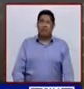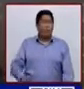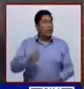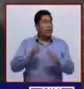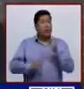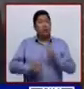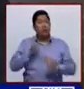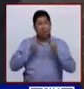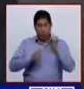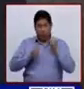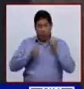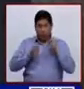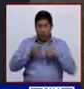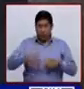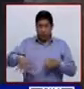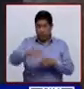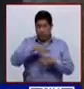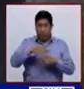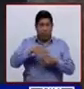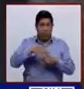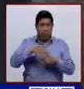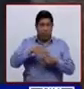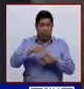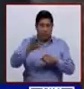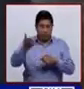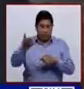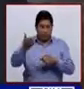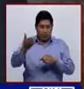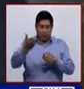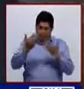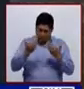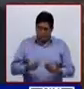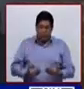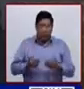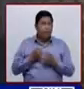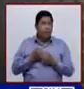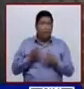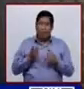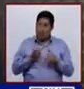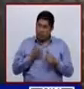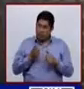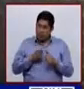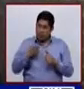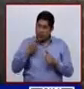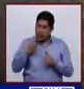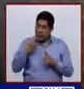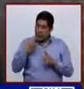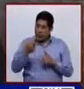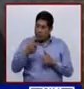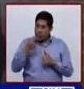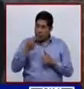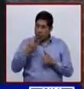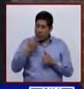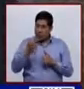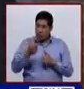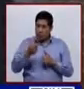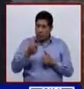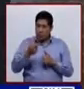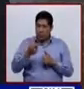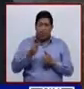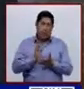¿Cuál va a ser la posición de Creemos en el presente? En la presente sesión. Primero hay que decirles que nuestra bancada